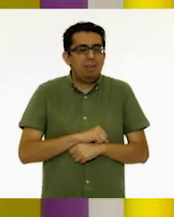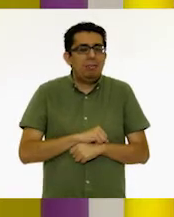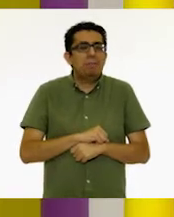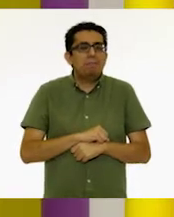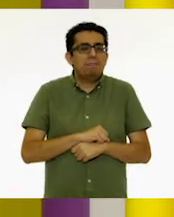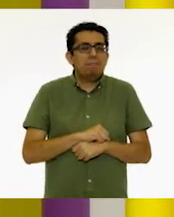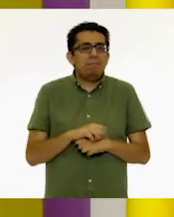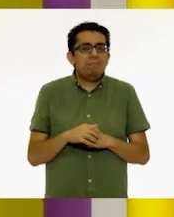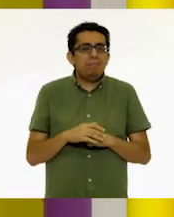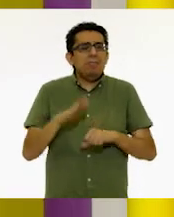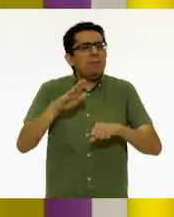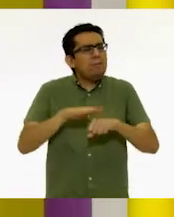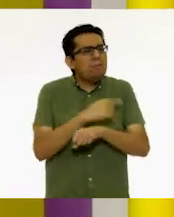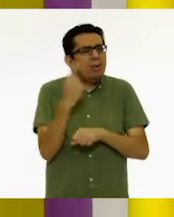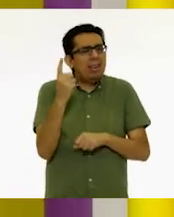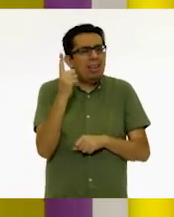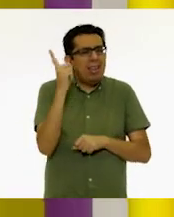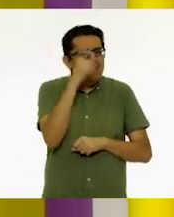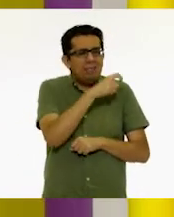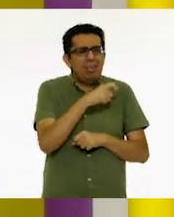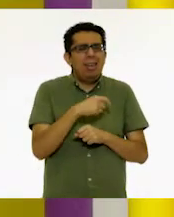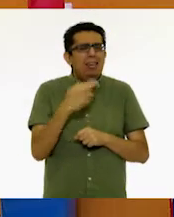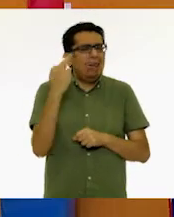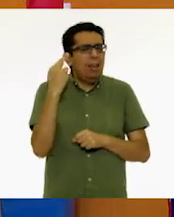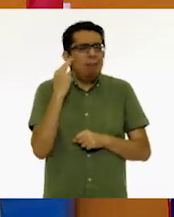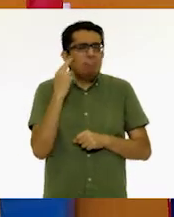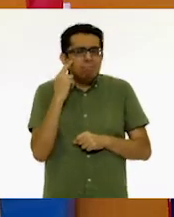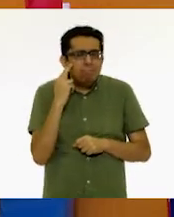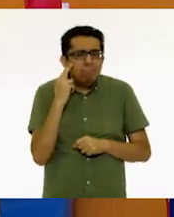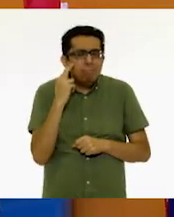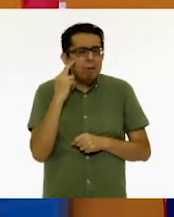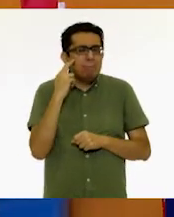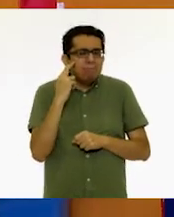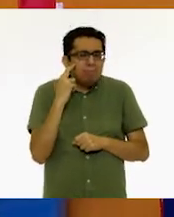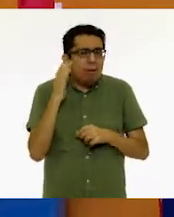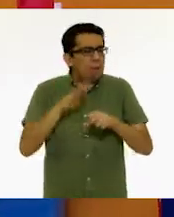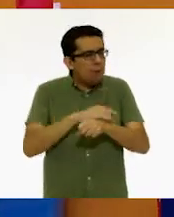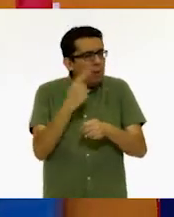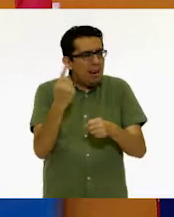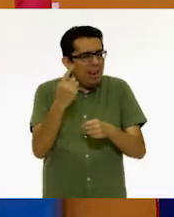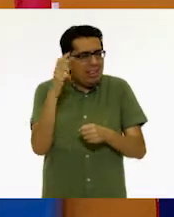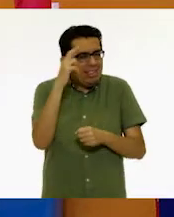como a ninguno. ¿Por qué tan difícil? Está bien, como a ninguno.